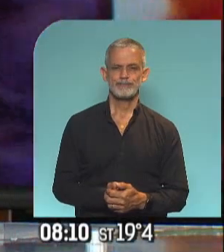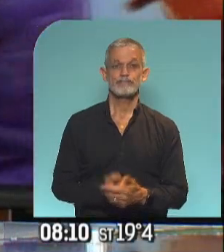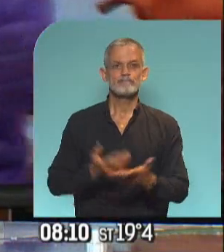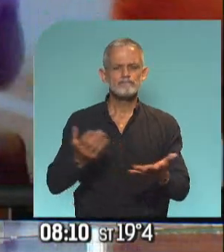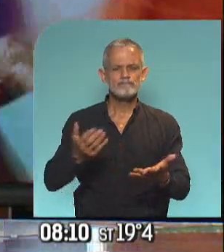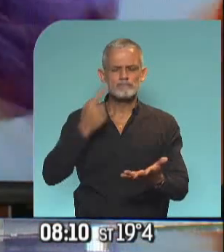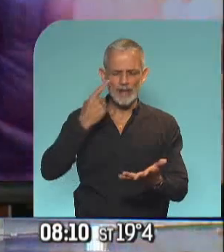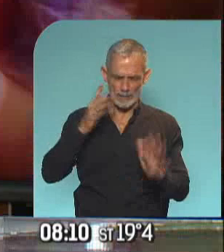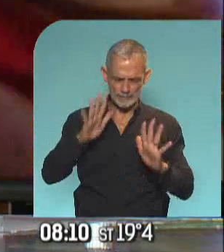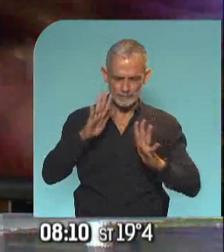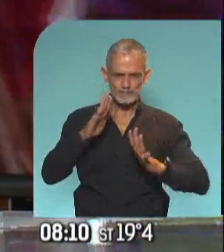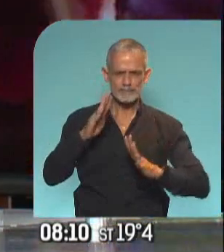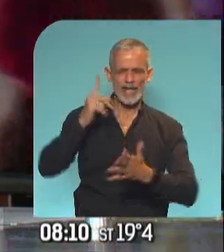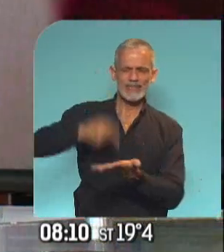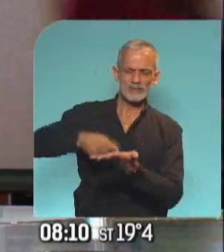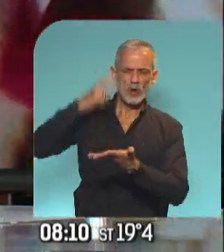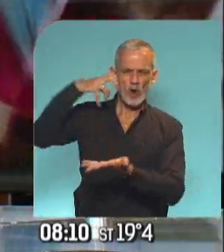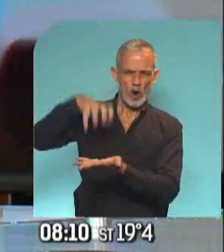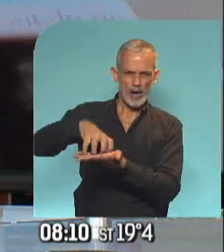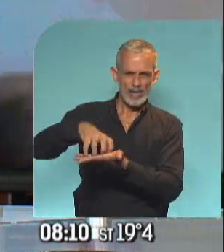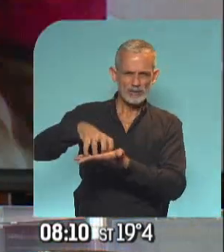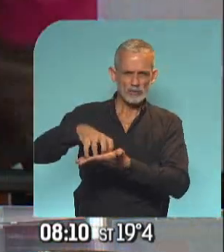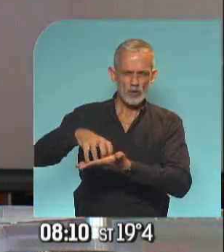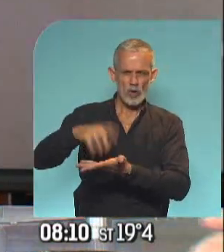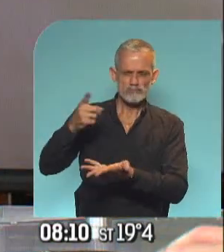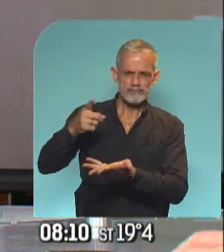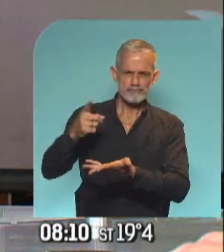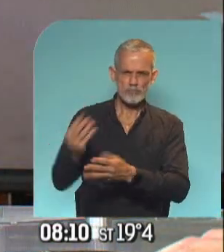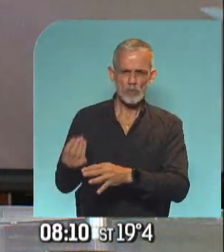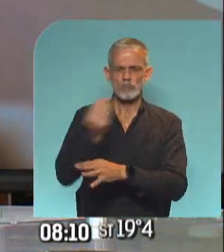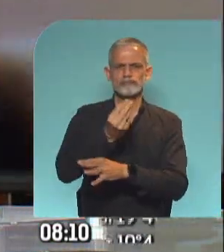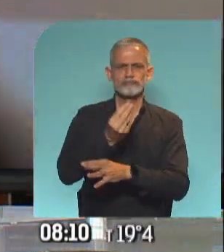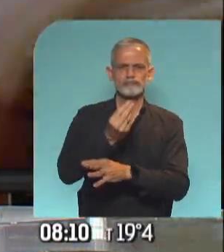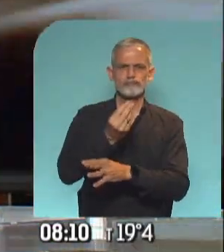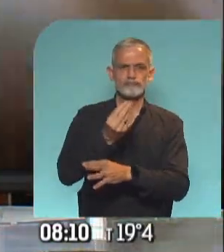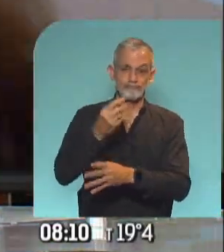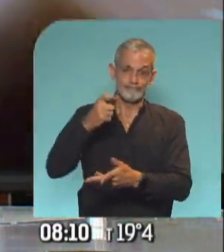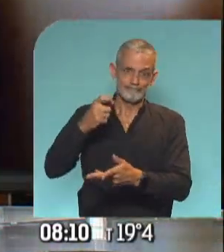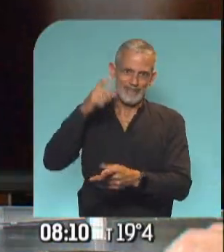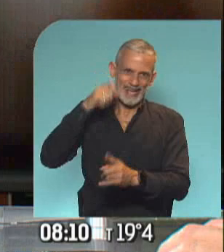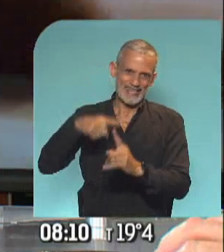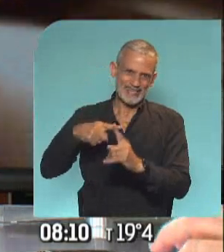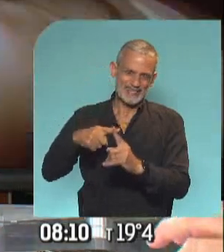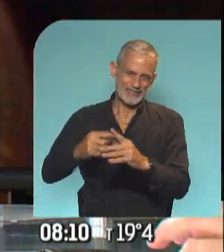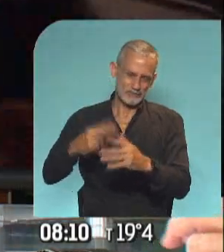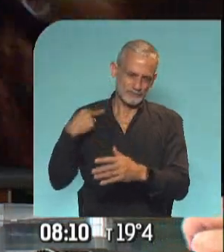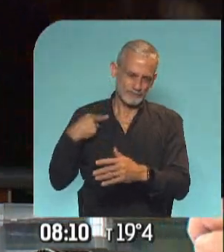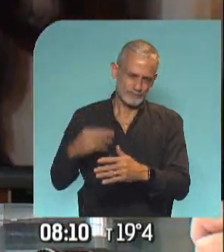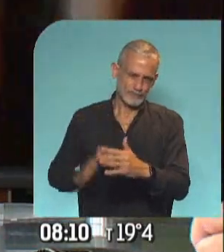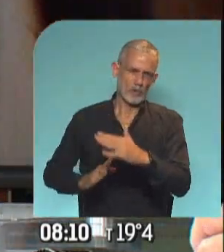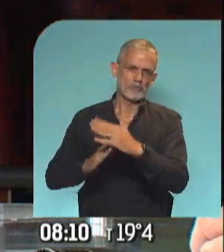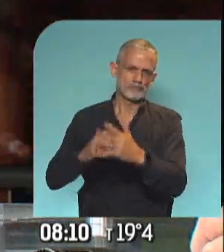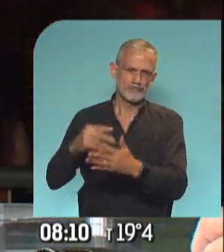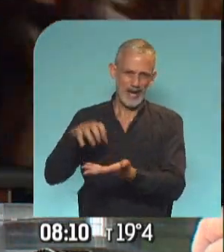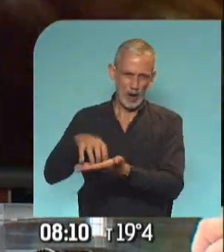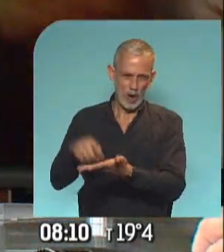A ver, José, a partir de esta decisión del Congreso de la Nación, de la asunción del titular, de que era titular del Congreso y ahora a cargo de la presidencia de